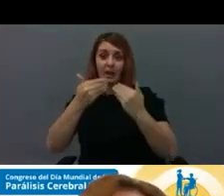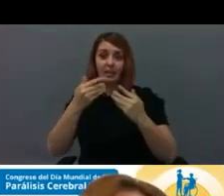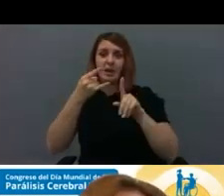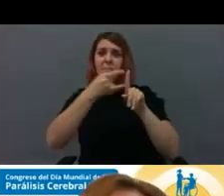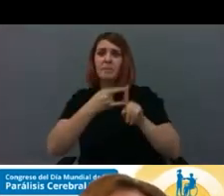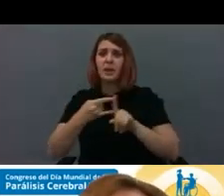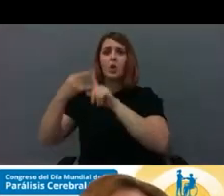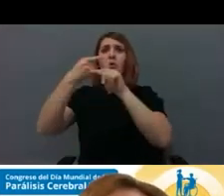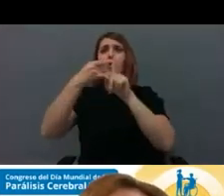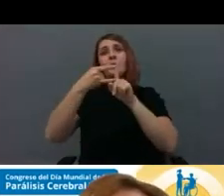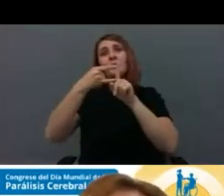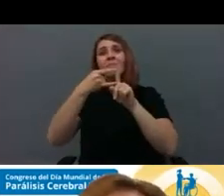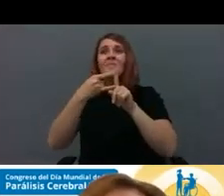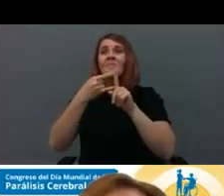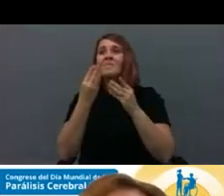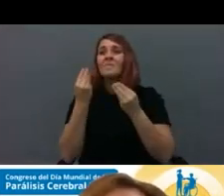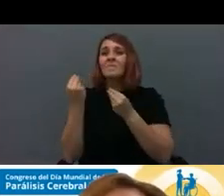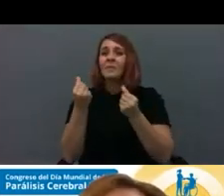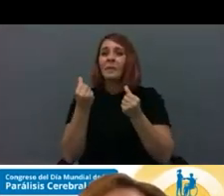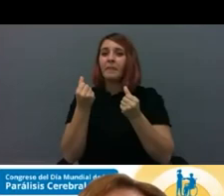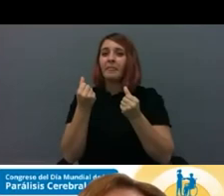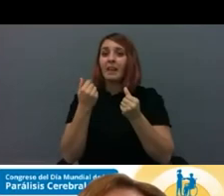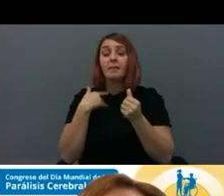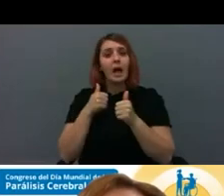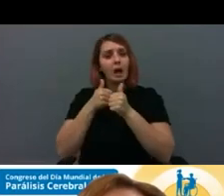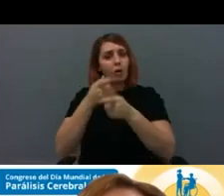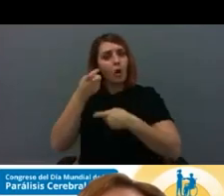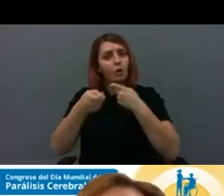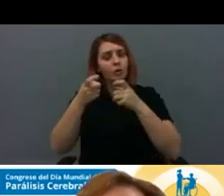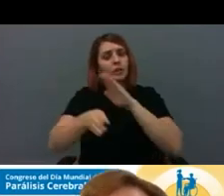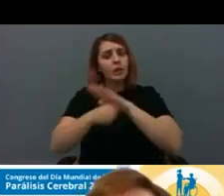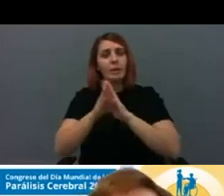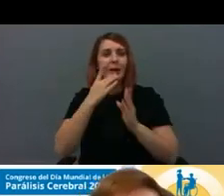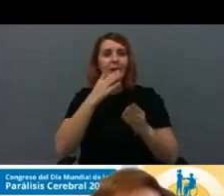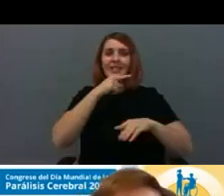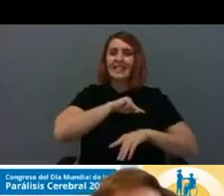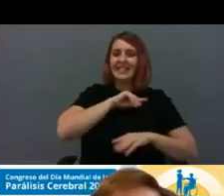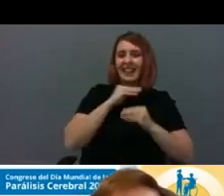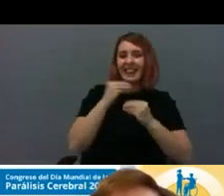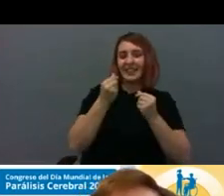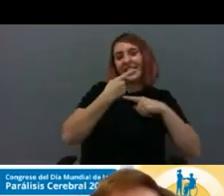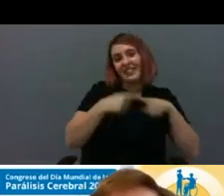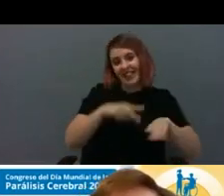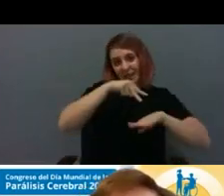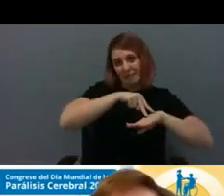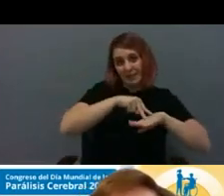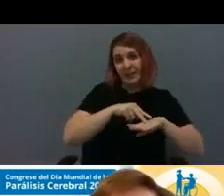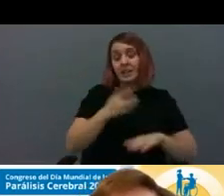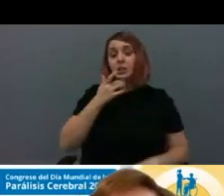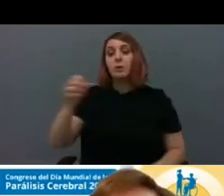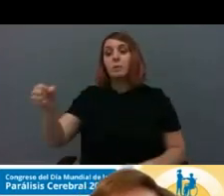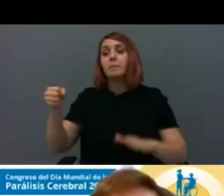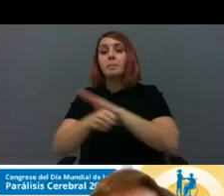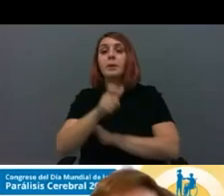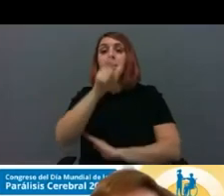se consigue esta, ¿no? Aunque lo seguimos intentando. Si tú traes a un profesional experto